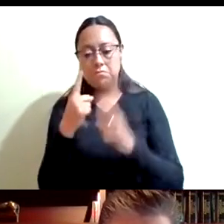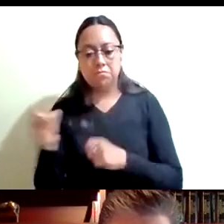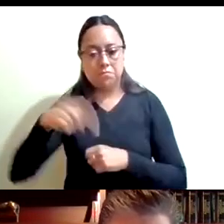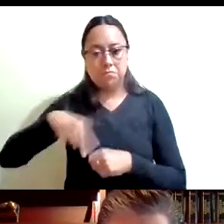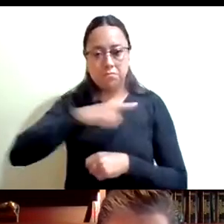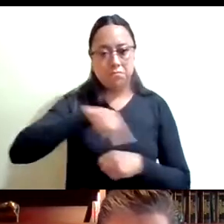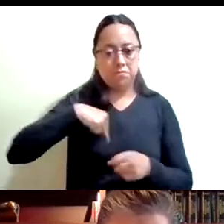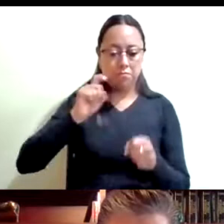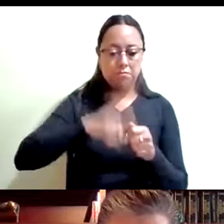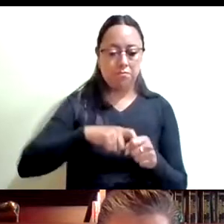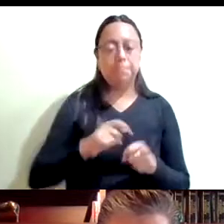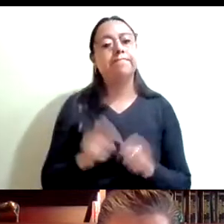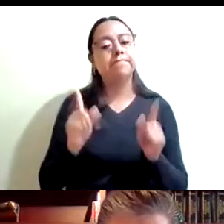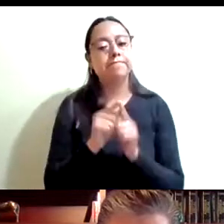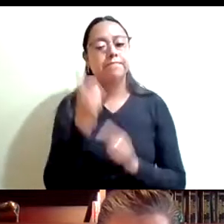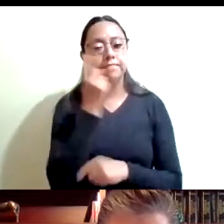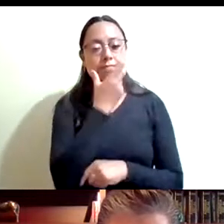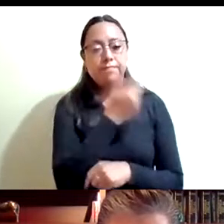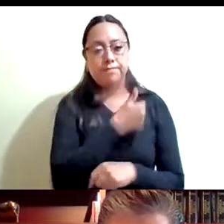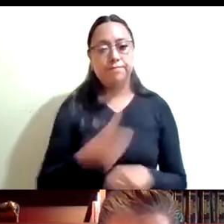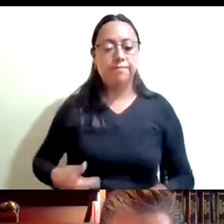integrantes. Es cuanto, diputado presidente.